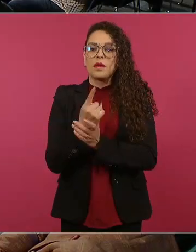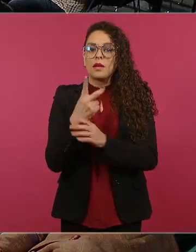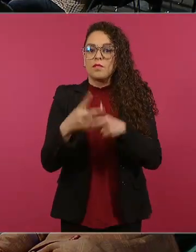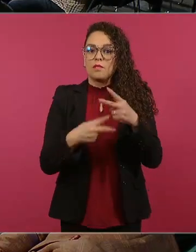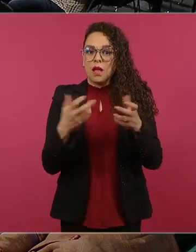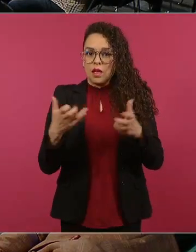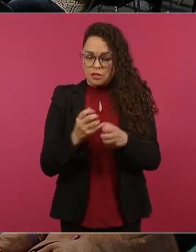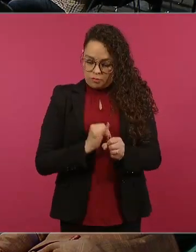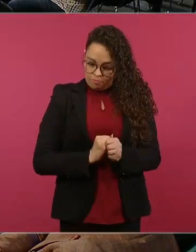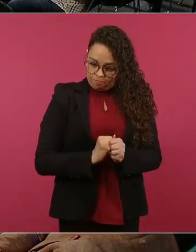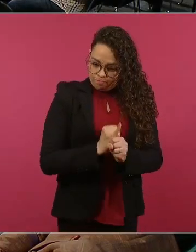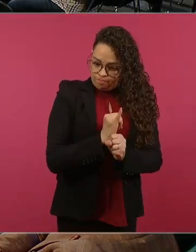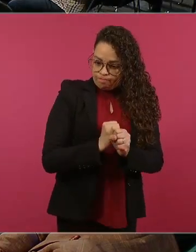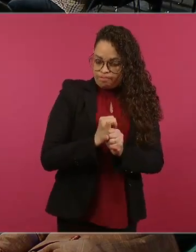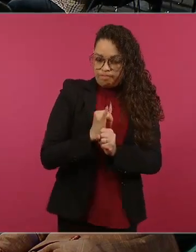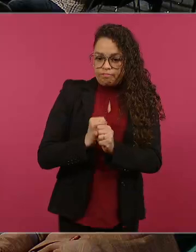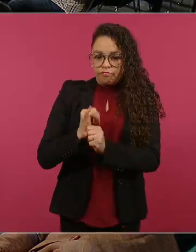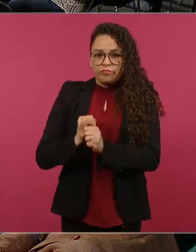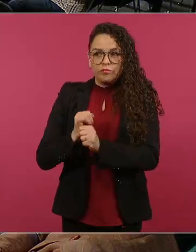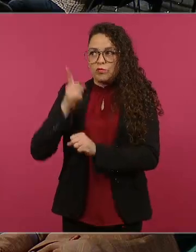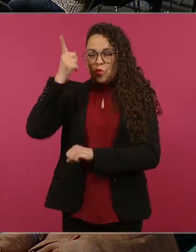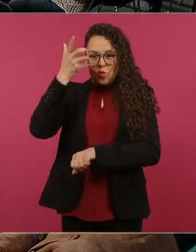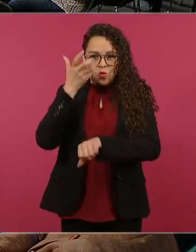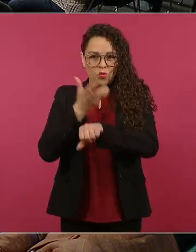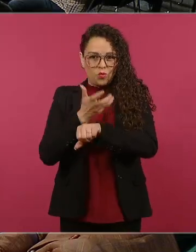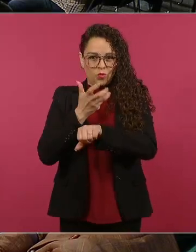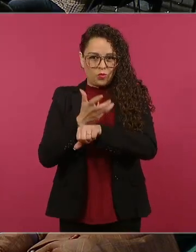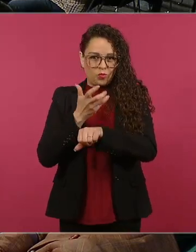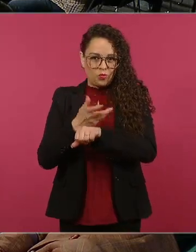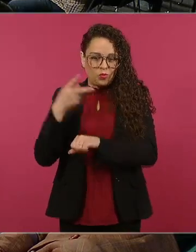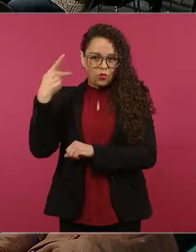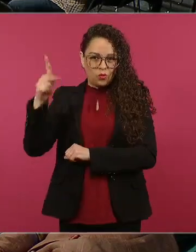en el Departamento de Justicia de Estados Unidos